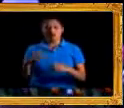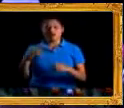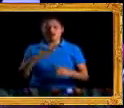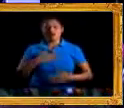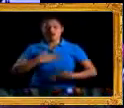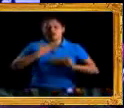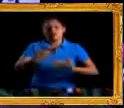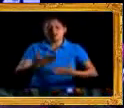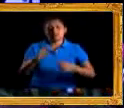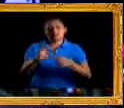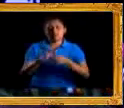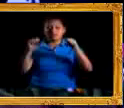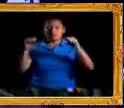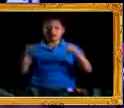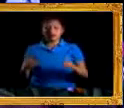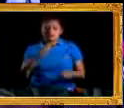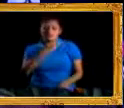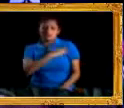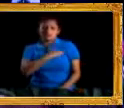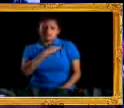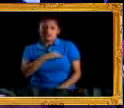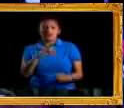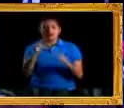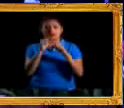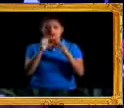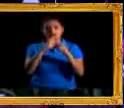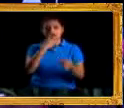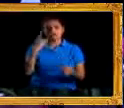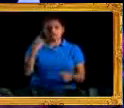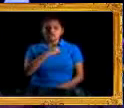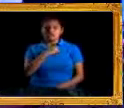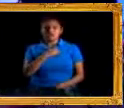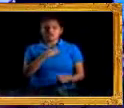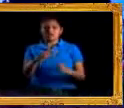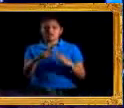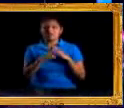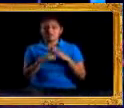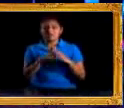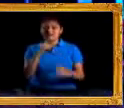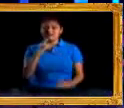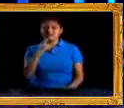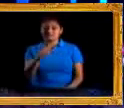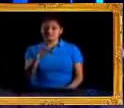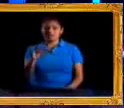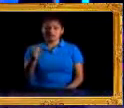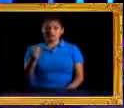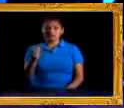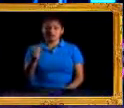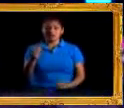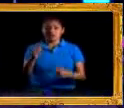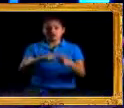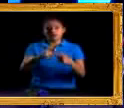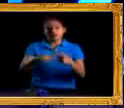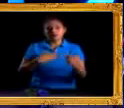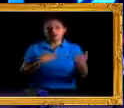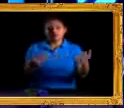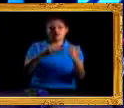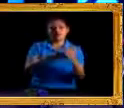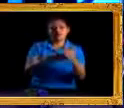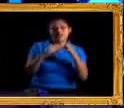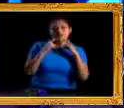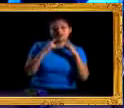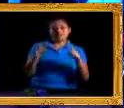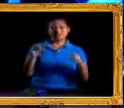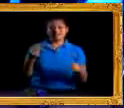Señor. Quiero empezar diciéndole que cuando me llegó la noticia de que iba